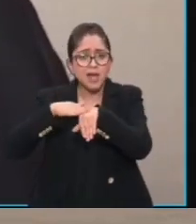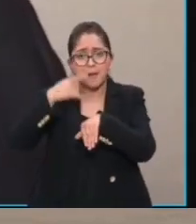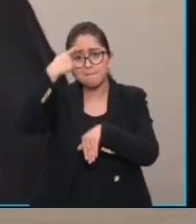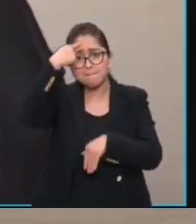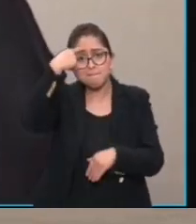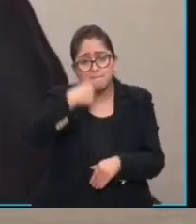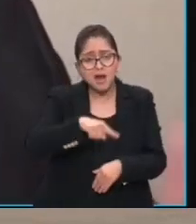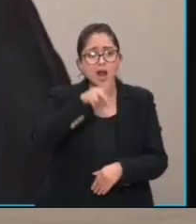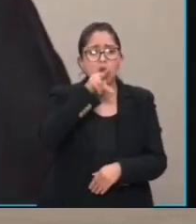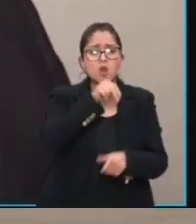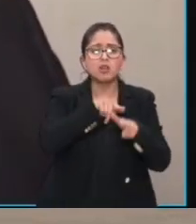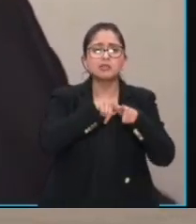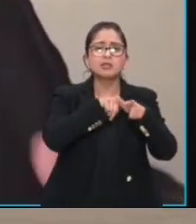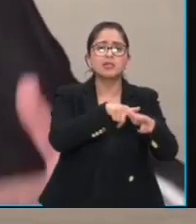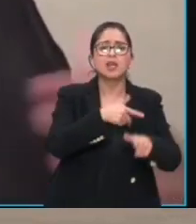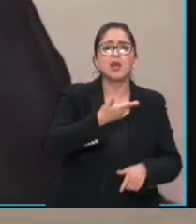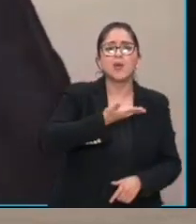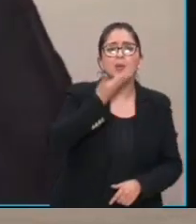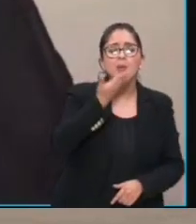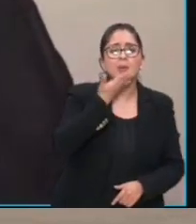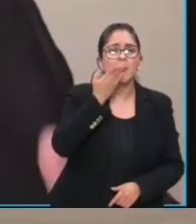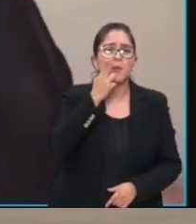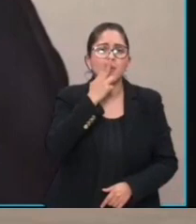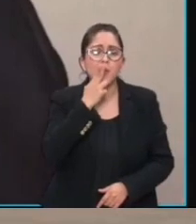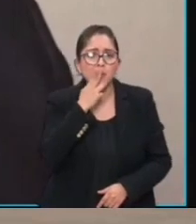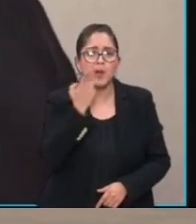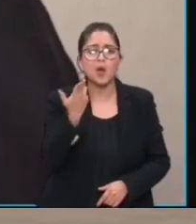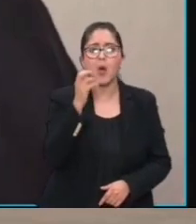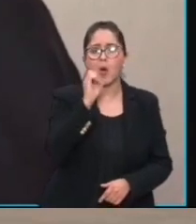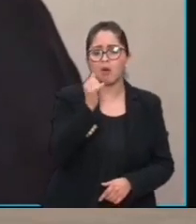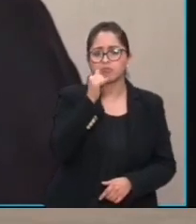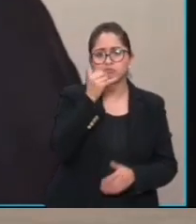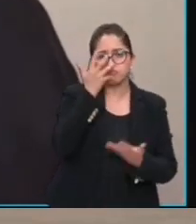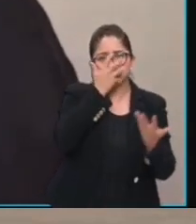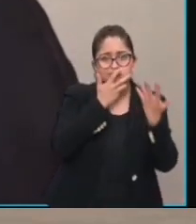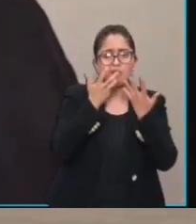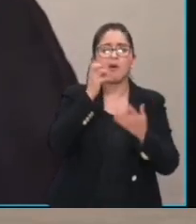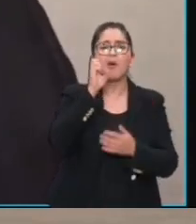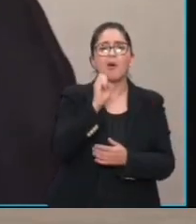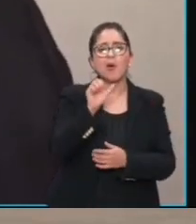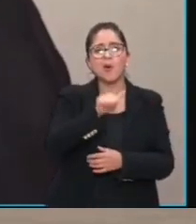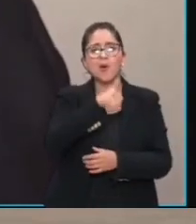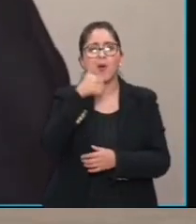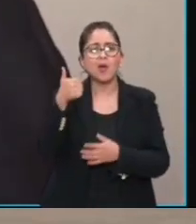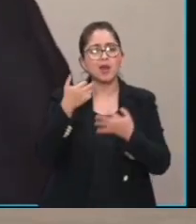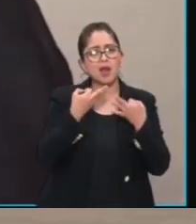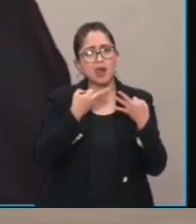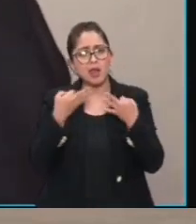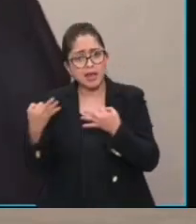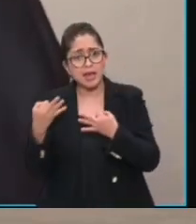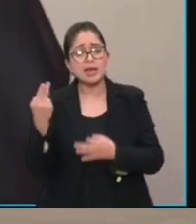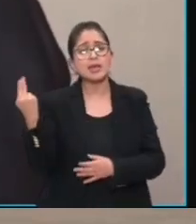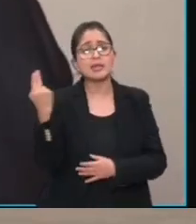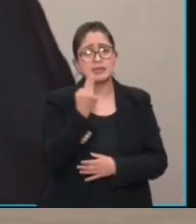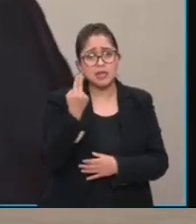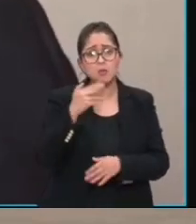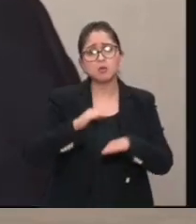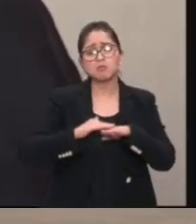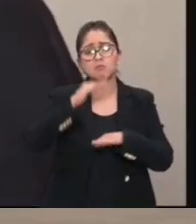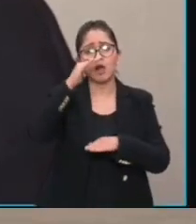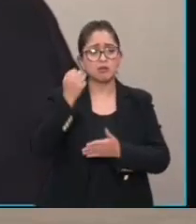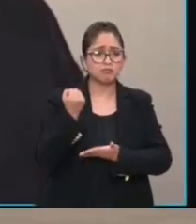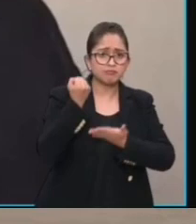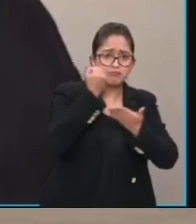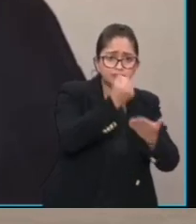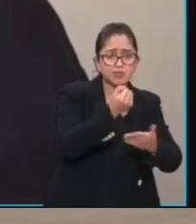las prácticas del tabaquismo, del alcoholismo y de otras adicciones, que tendrían que reforzarse presupuestos,